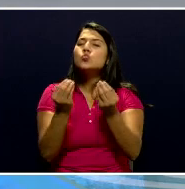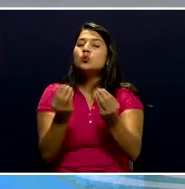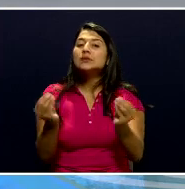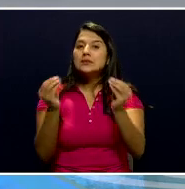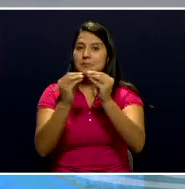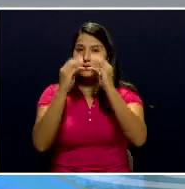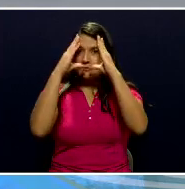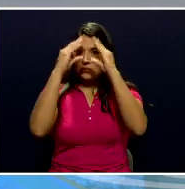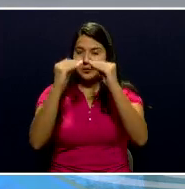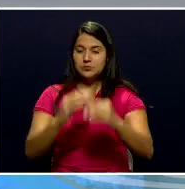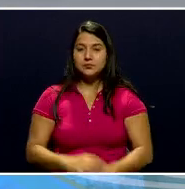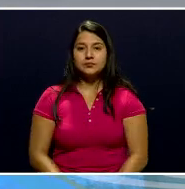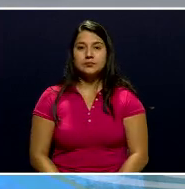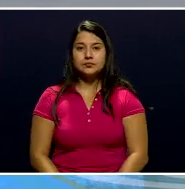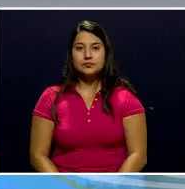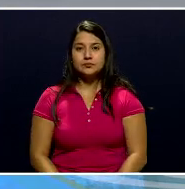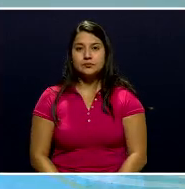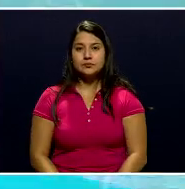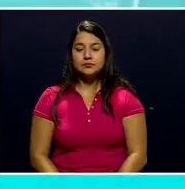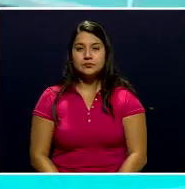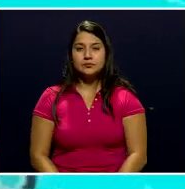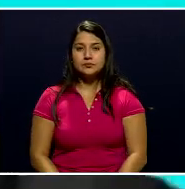información.